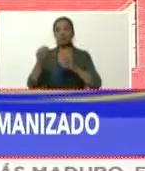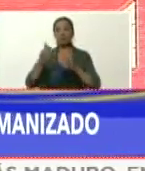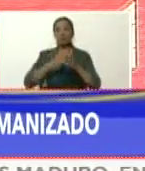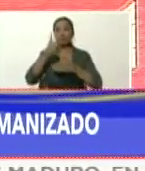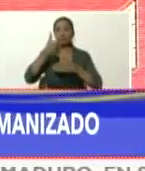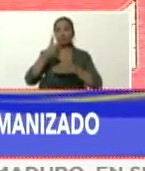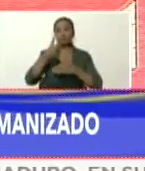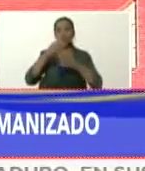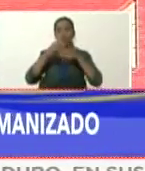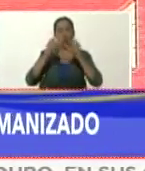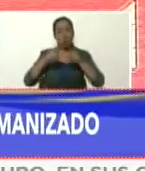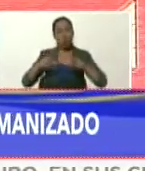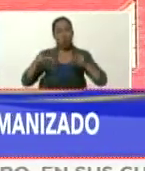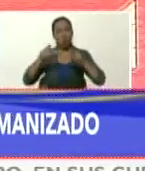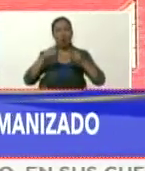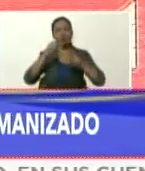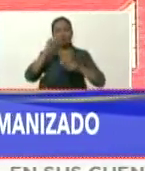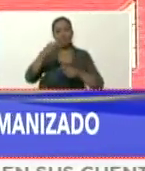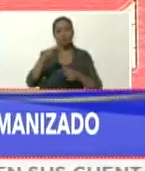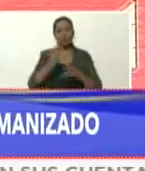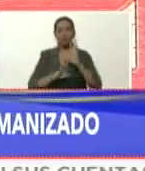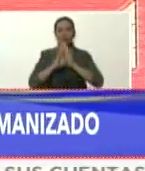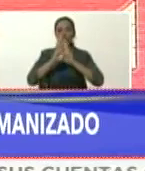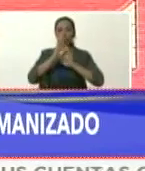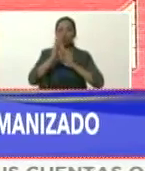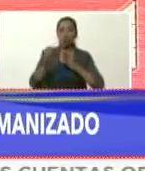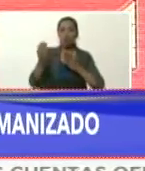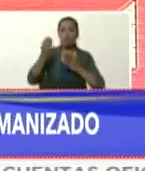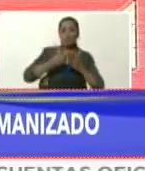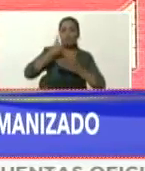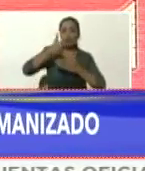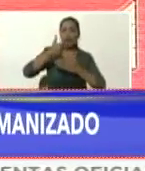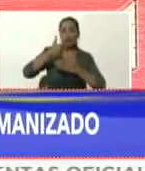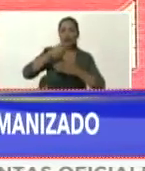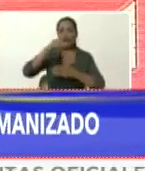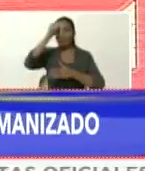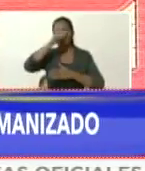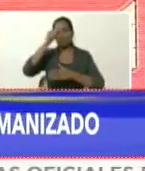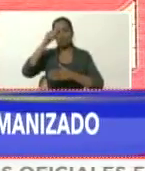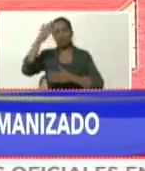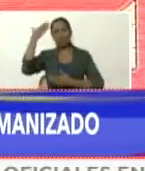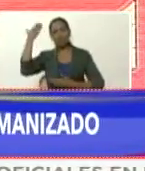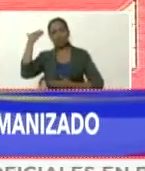En cada área, avanzar. El domingo pasado